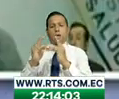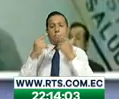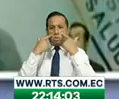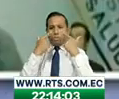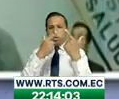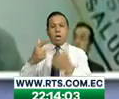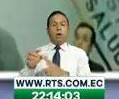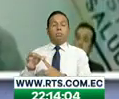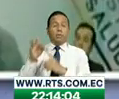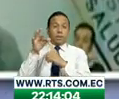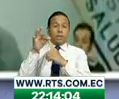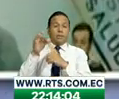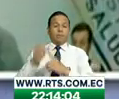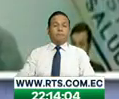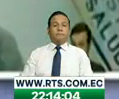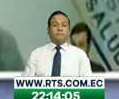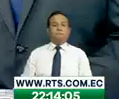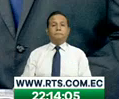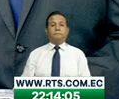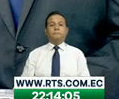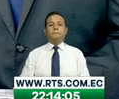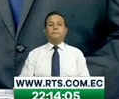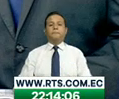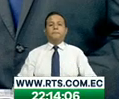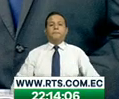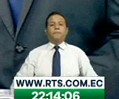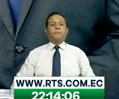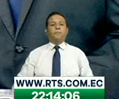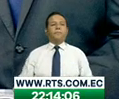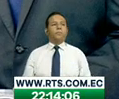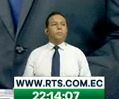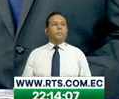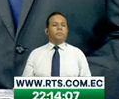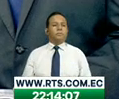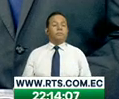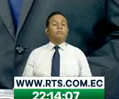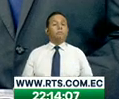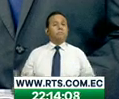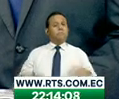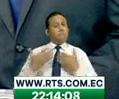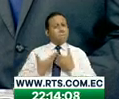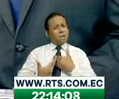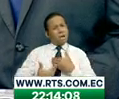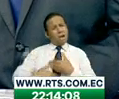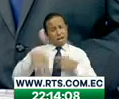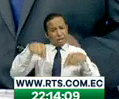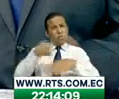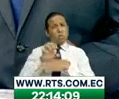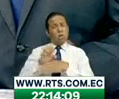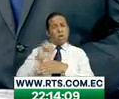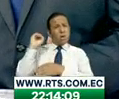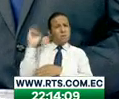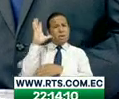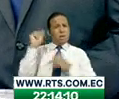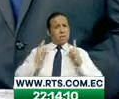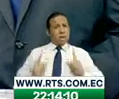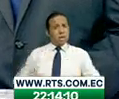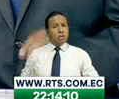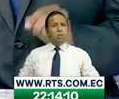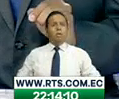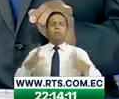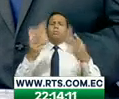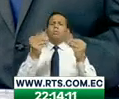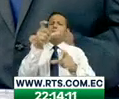intensivos. Informó Marilyn Jaramillo. A lo largo de la emergencia sanitaria existen miles de personas sancionadas por intentar evadir